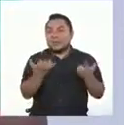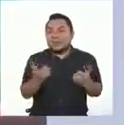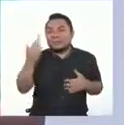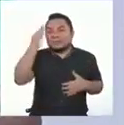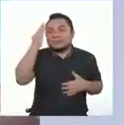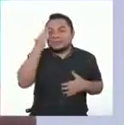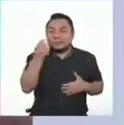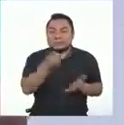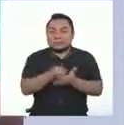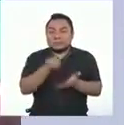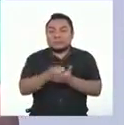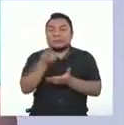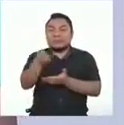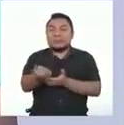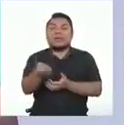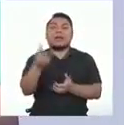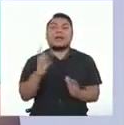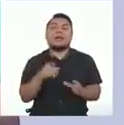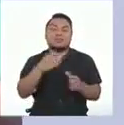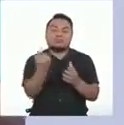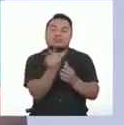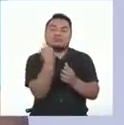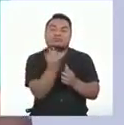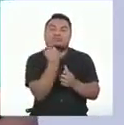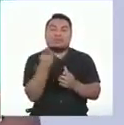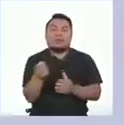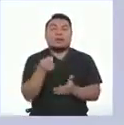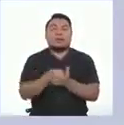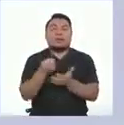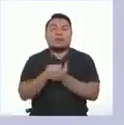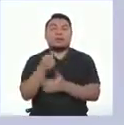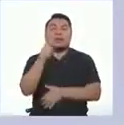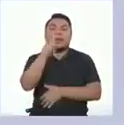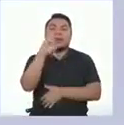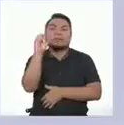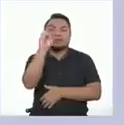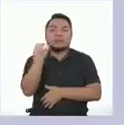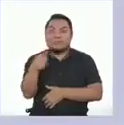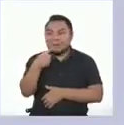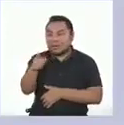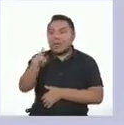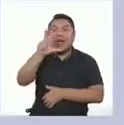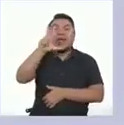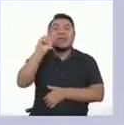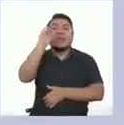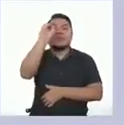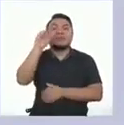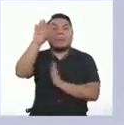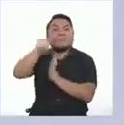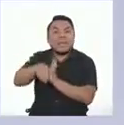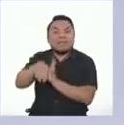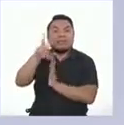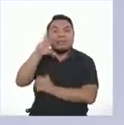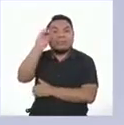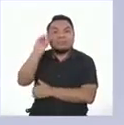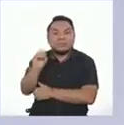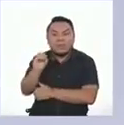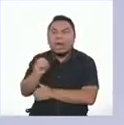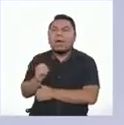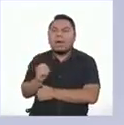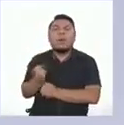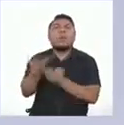saber el precio final de una licuadora que cuesta 100 soles pero tiene el 30% de descuento,